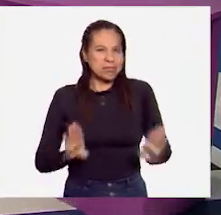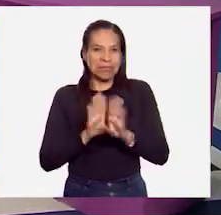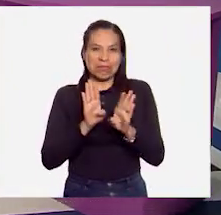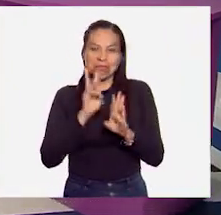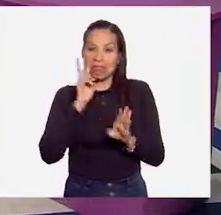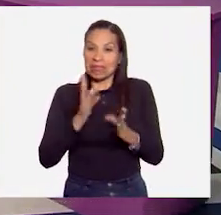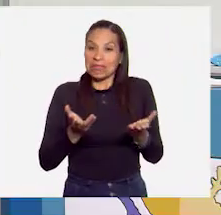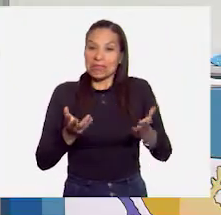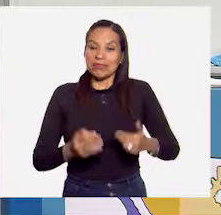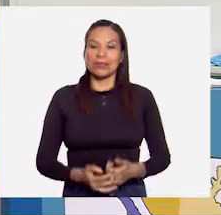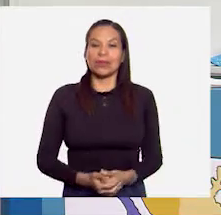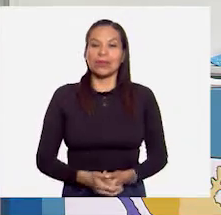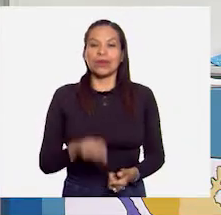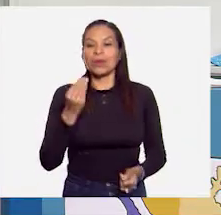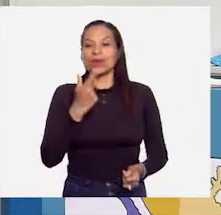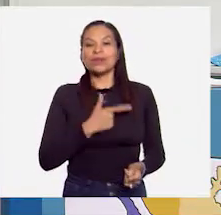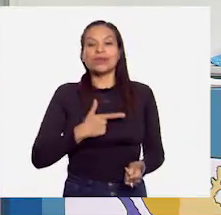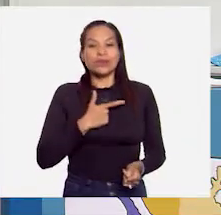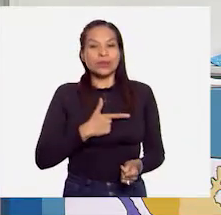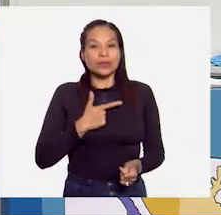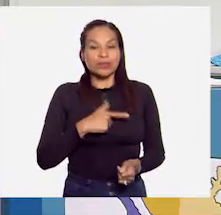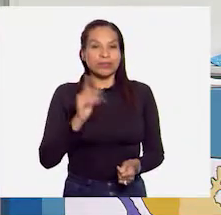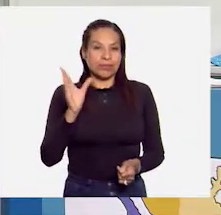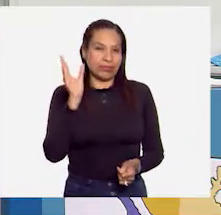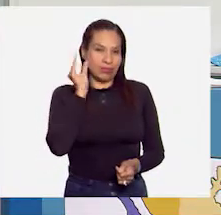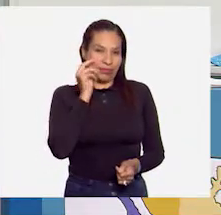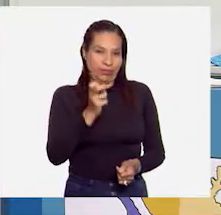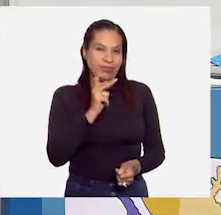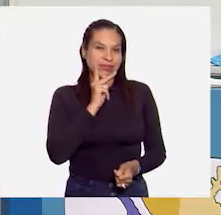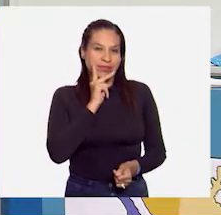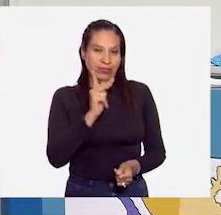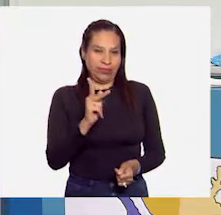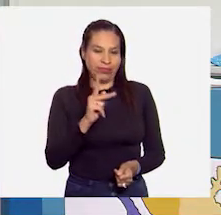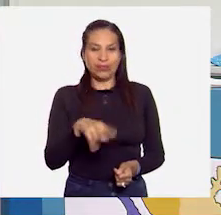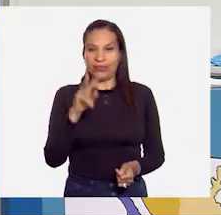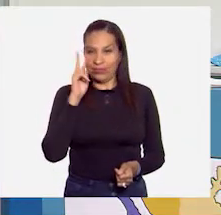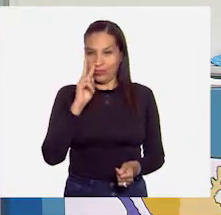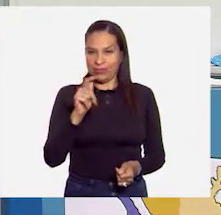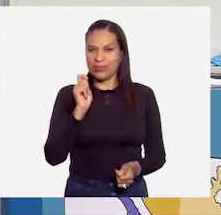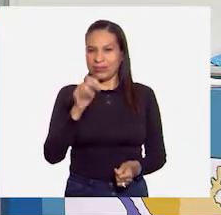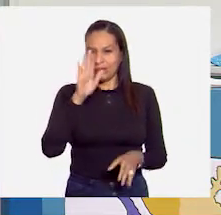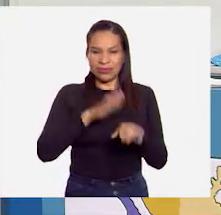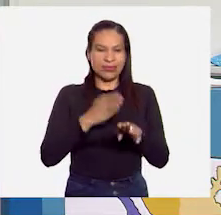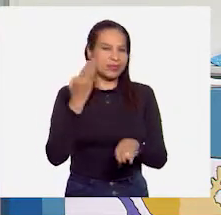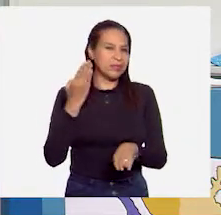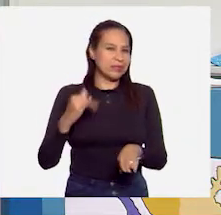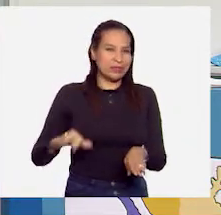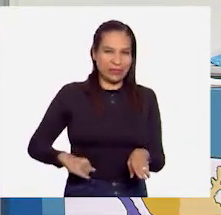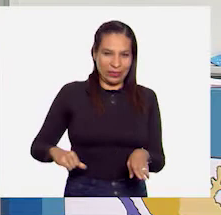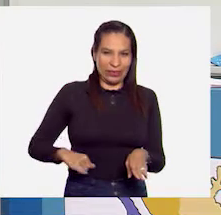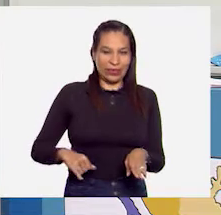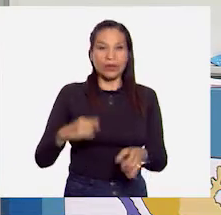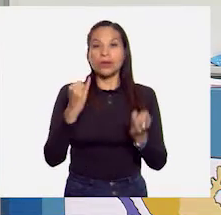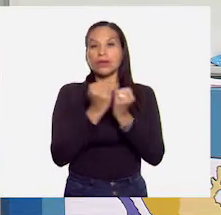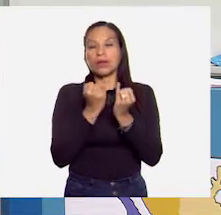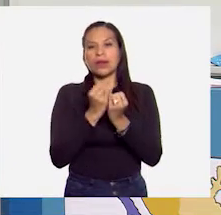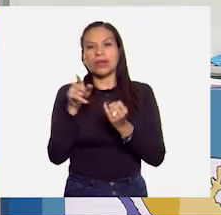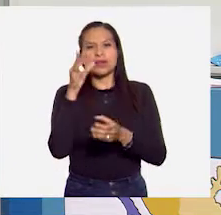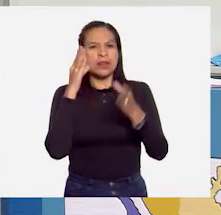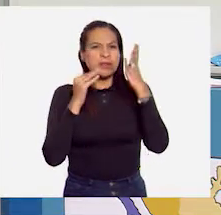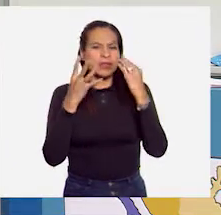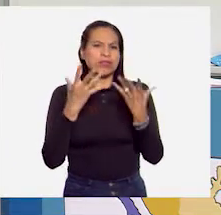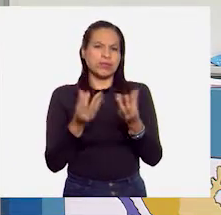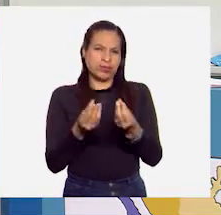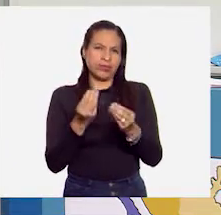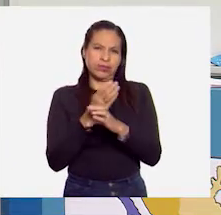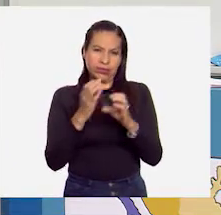me va. Me da mucho gusto escuchar esas palabras. Ya verás que será muy interesante y además aprenderás